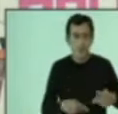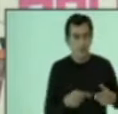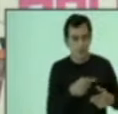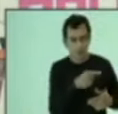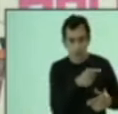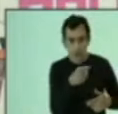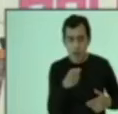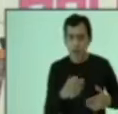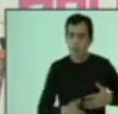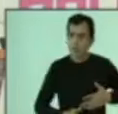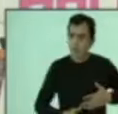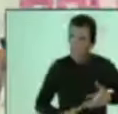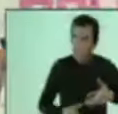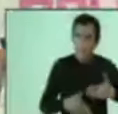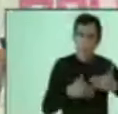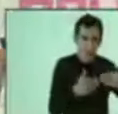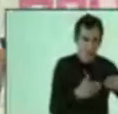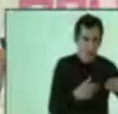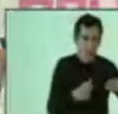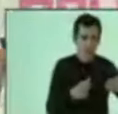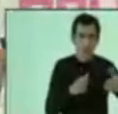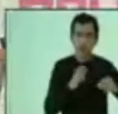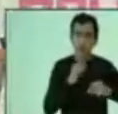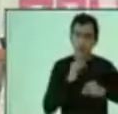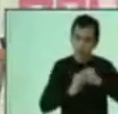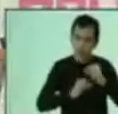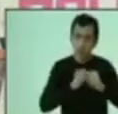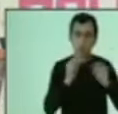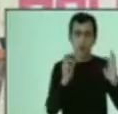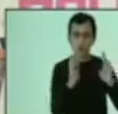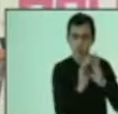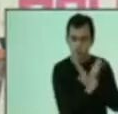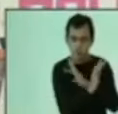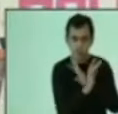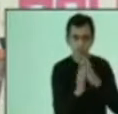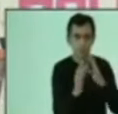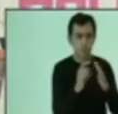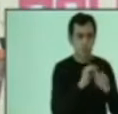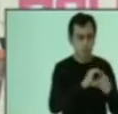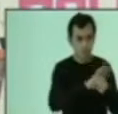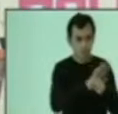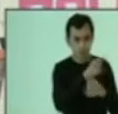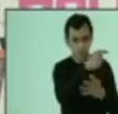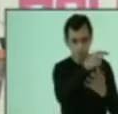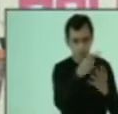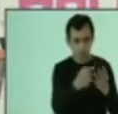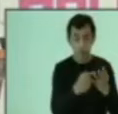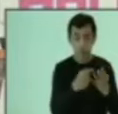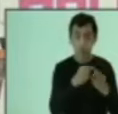en la medida que retomemos nuestras actividades cotidianas bajo protocolos y normas de salud